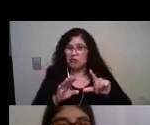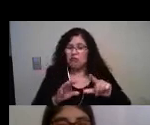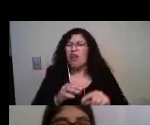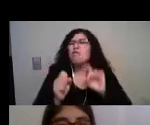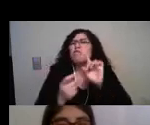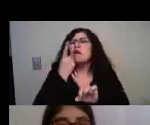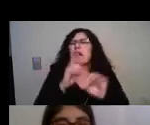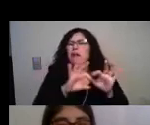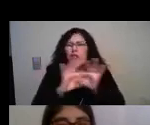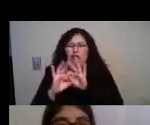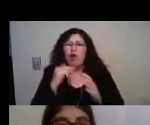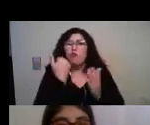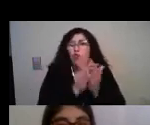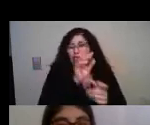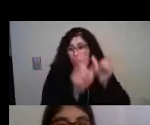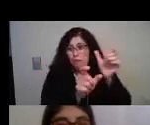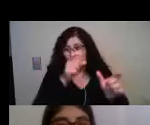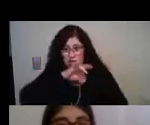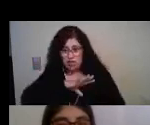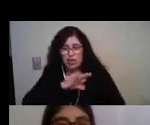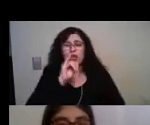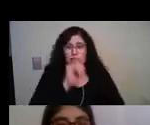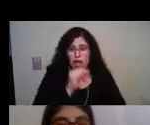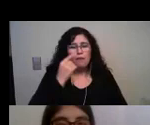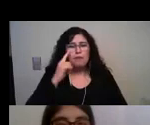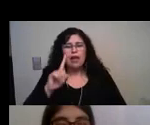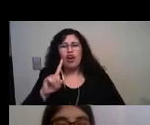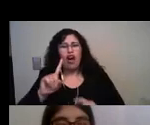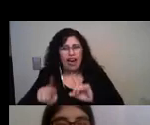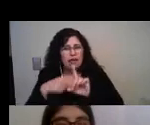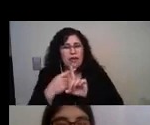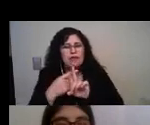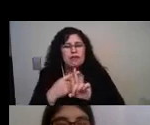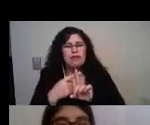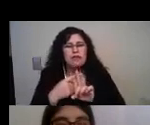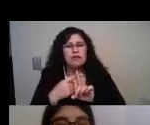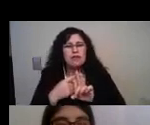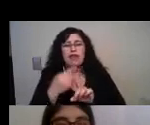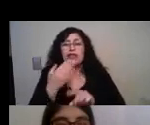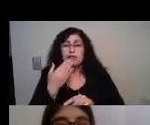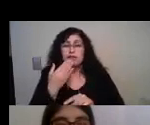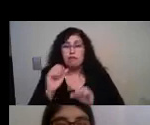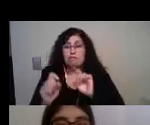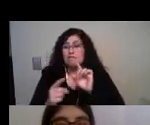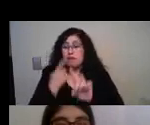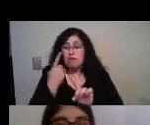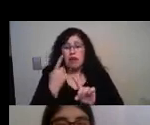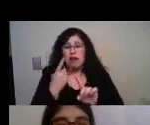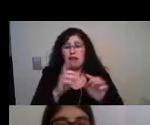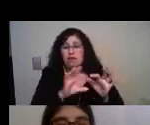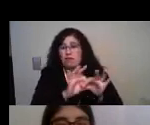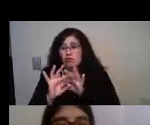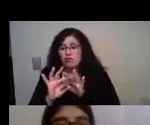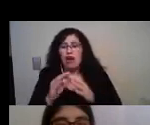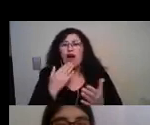Chile, sino que es relevante también considerar que es la primera causa, ya, la primera causa a la hora de